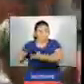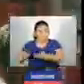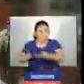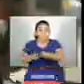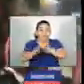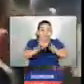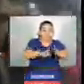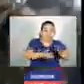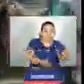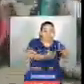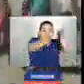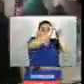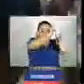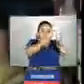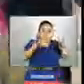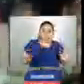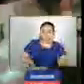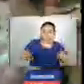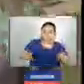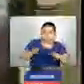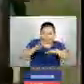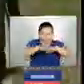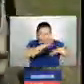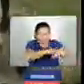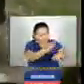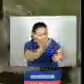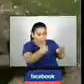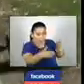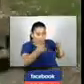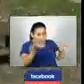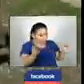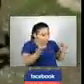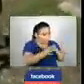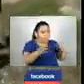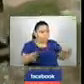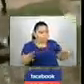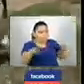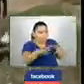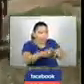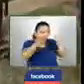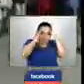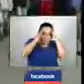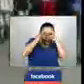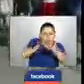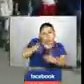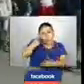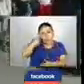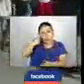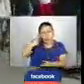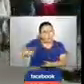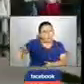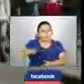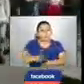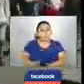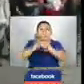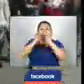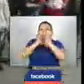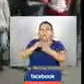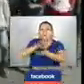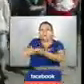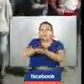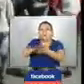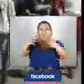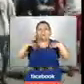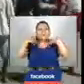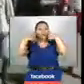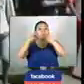Guatemalteco de Migración estaría convocando a las instituciones que forman parte de la atención para velar por el cumplimiento de los protocolos de